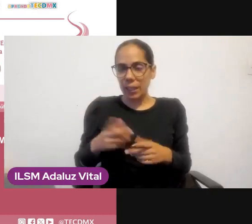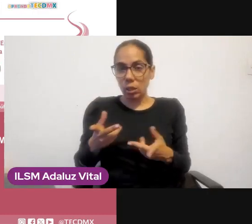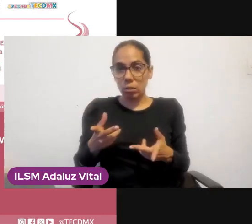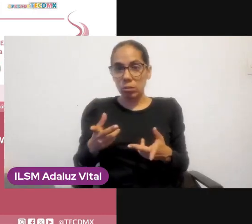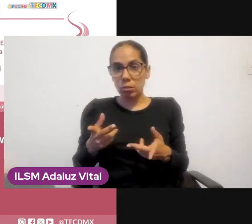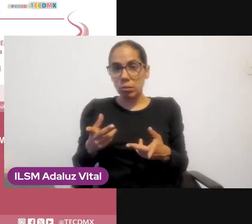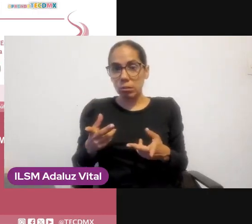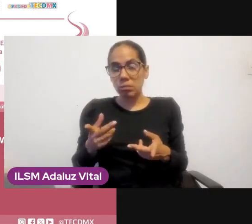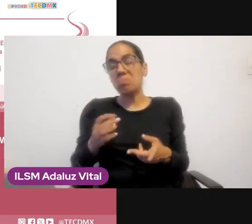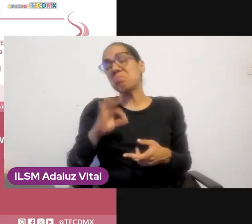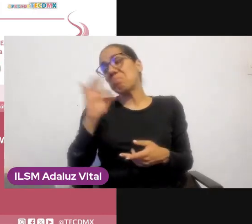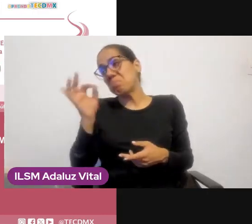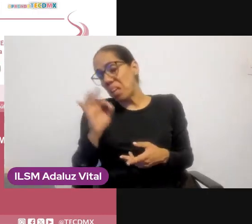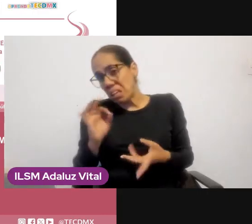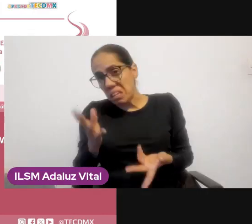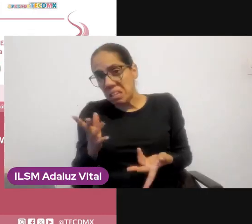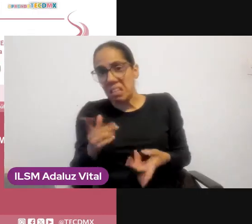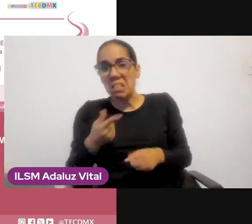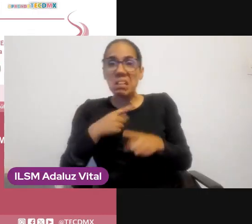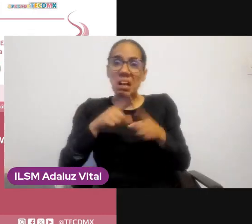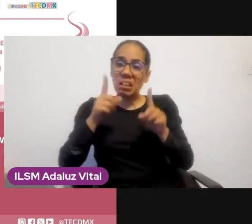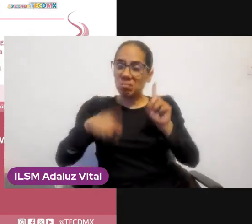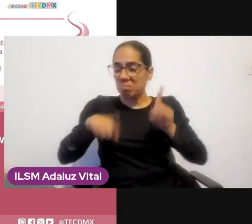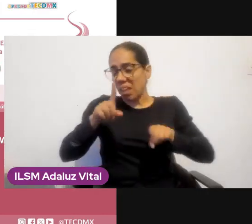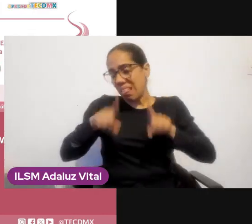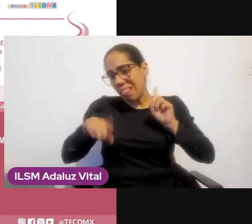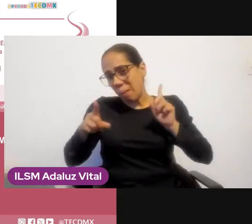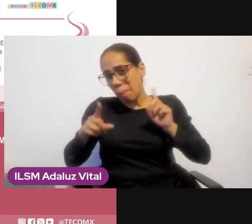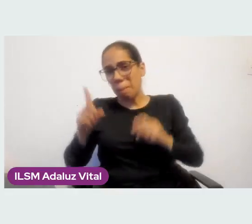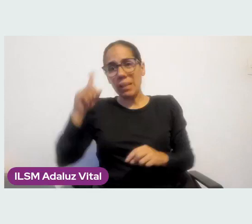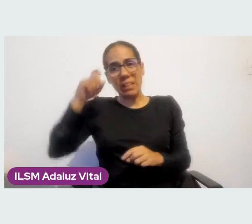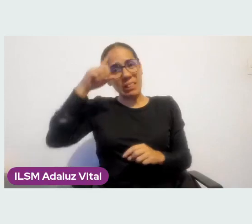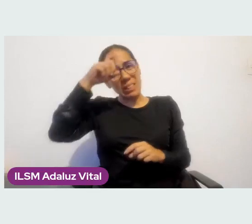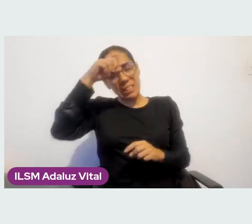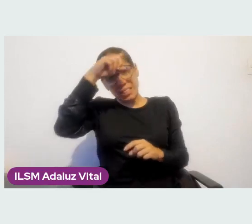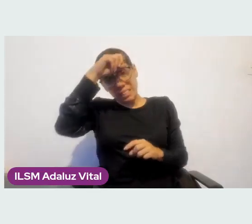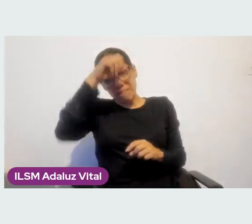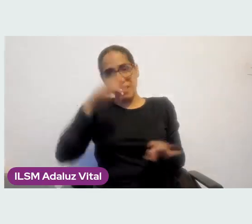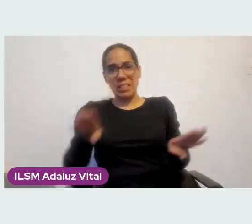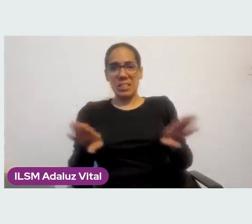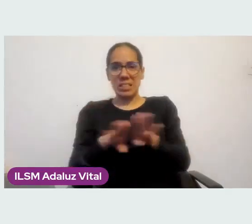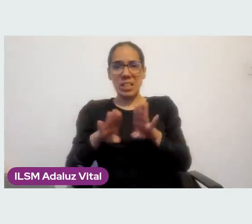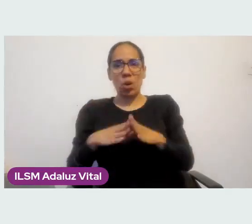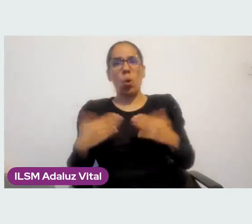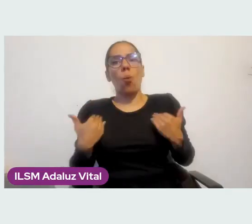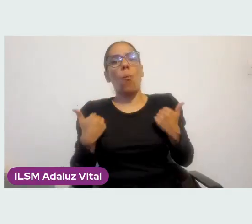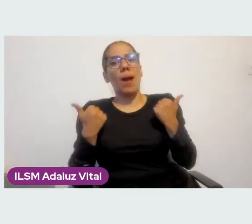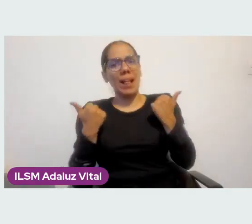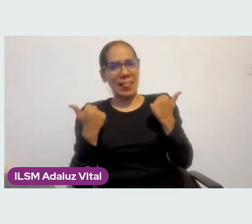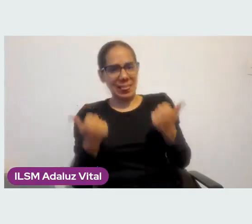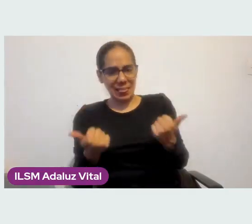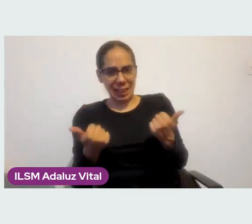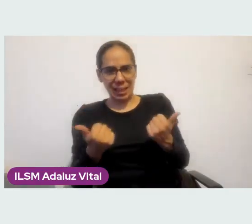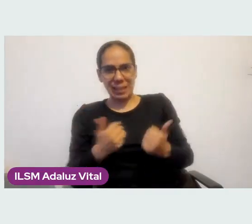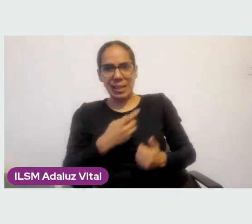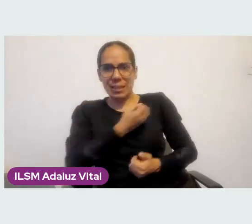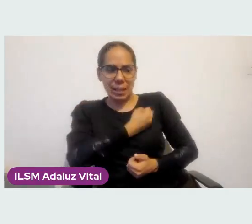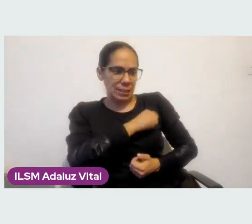a veces complicada, de el tener que entender que la salud